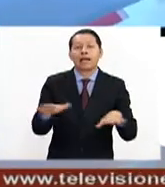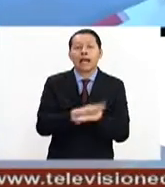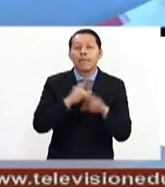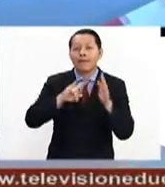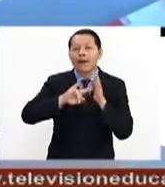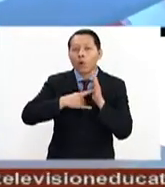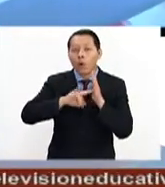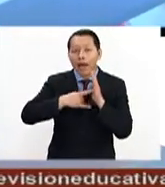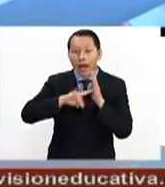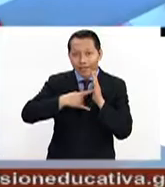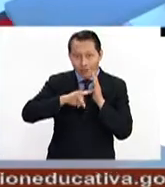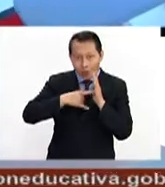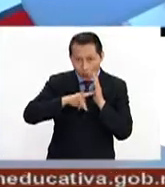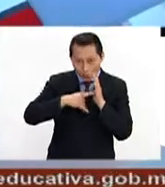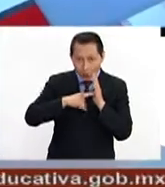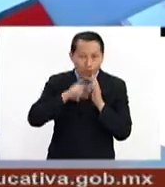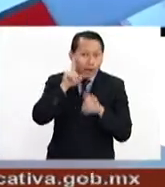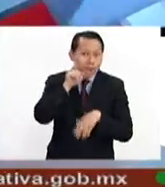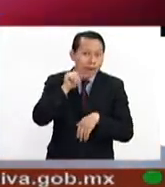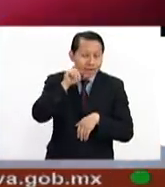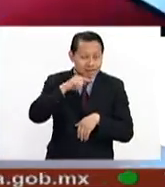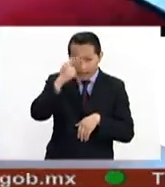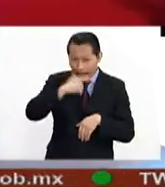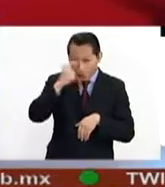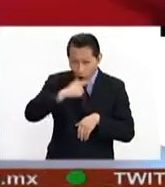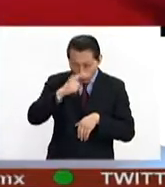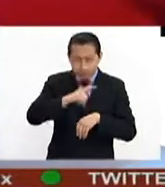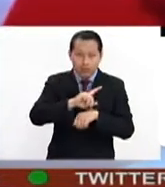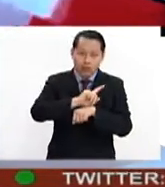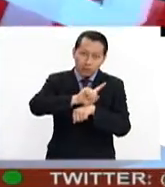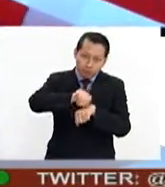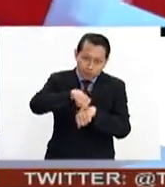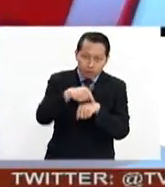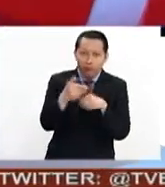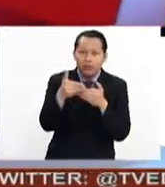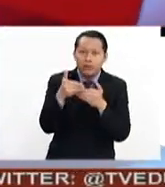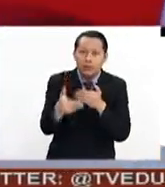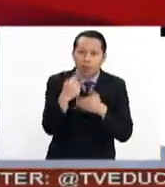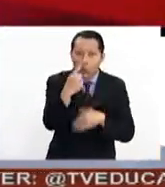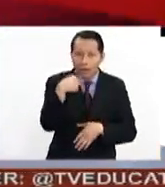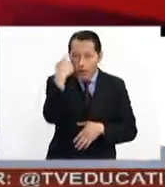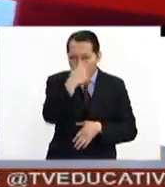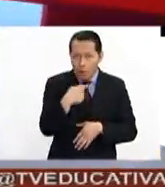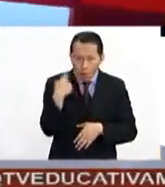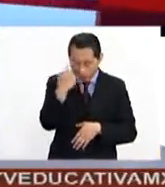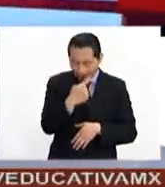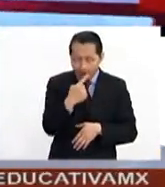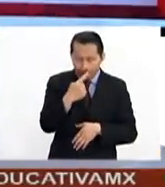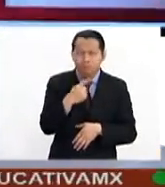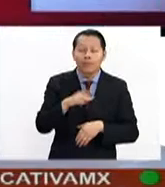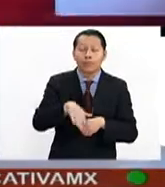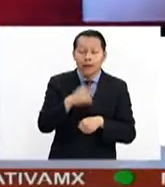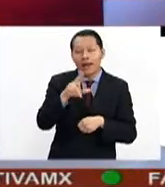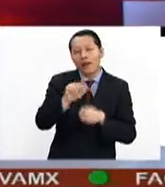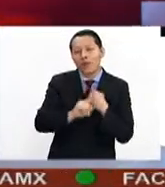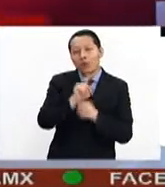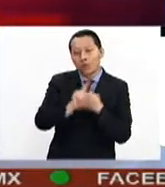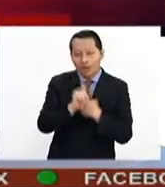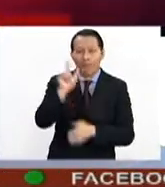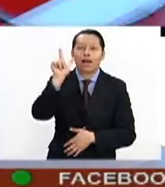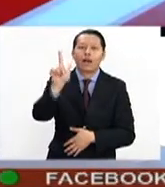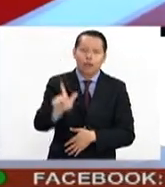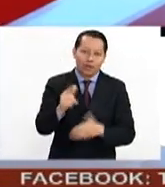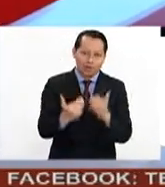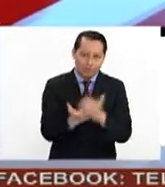de verano. Hay que adelantar una hora a partir de mañana por la noche, mañana sábado por la noche, para que no nos agarren las prisas, los problemas el próximo lunes en la